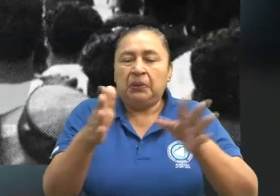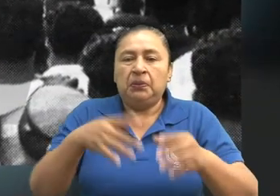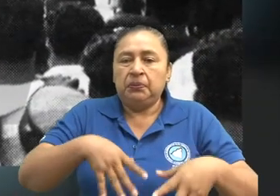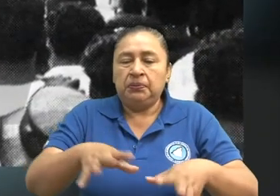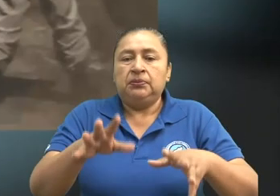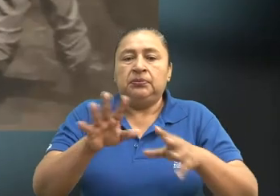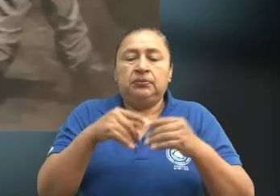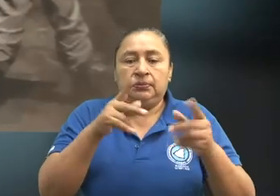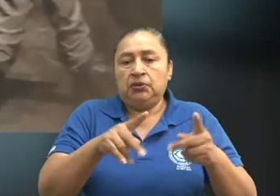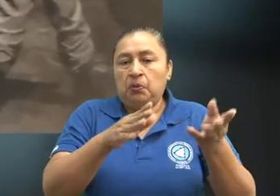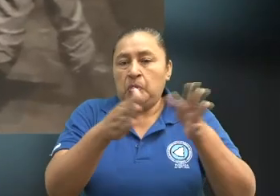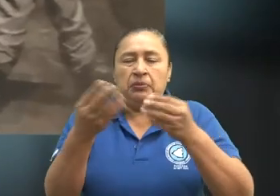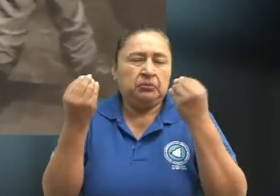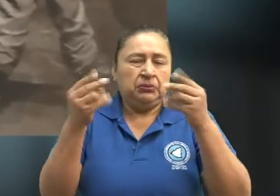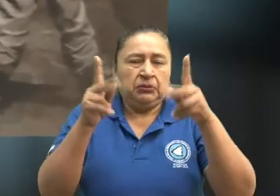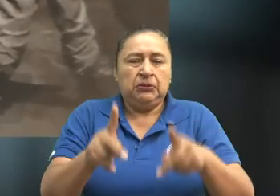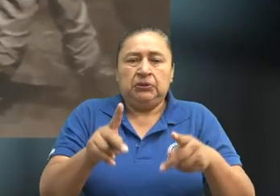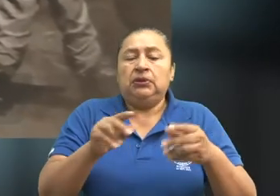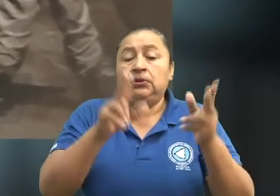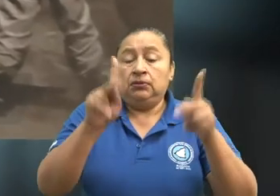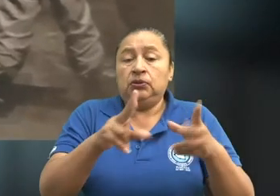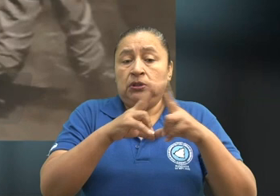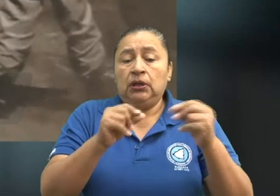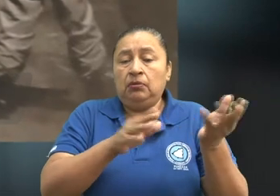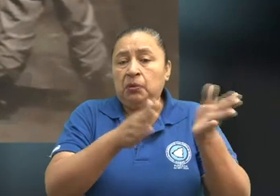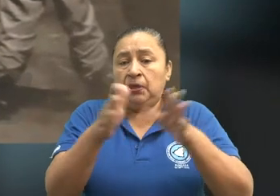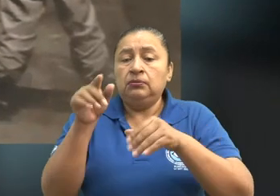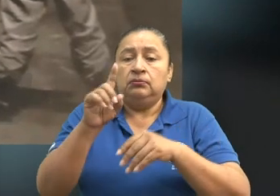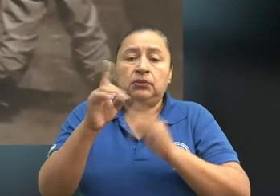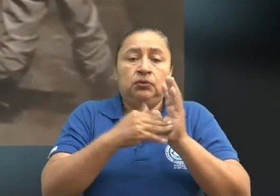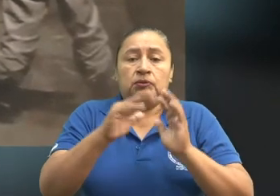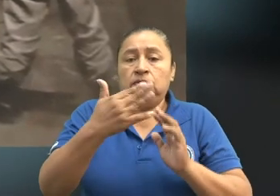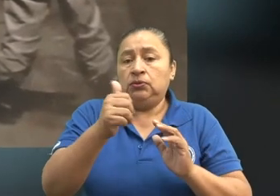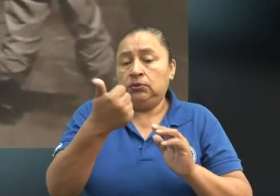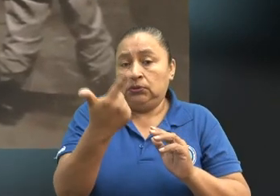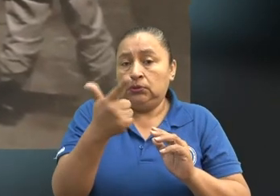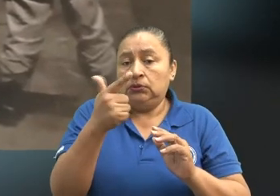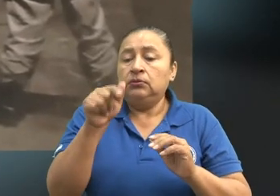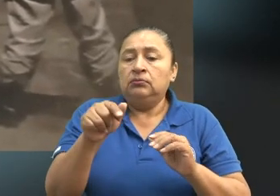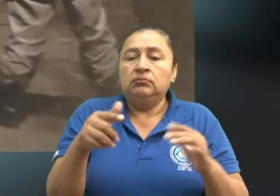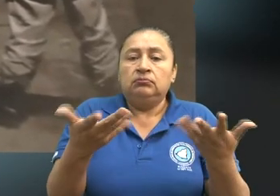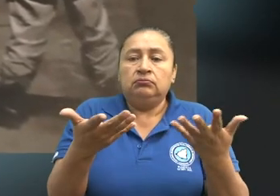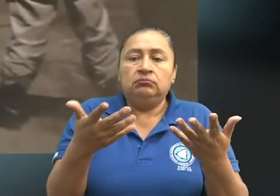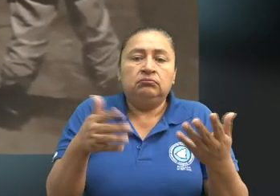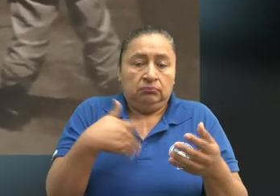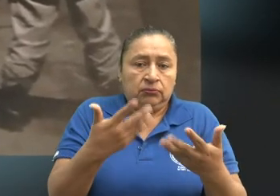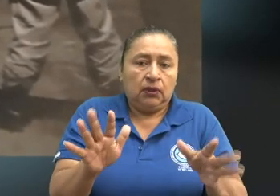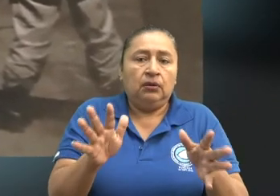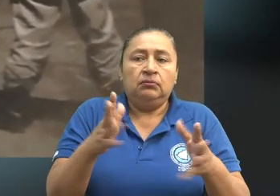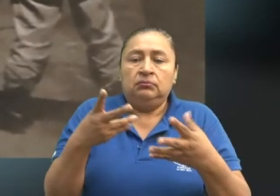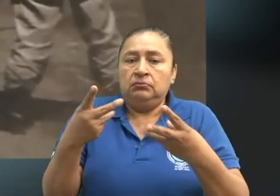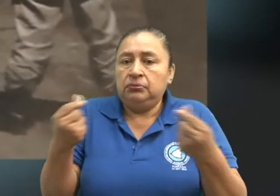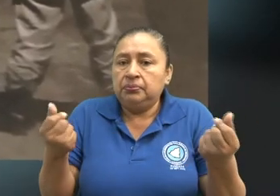y de los miles de nicaragüenses que ofrendaron su vida este día 67, se consumó lo que fue el Estado,